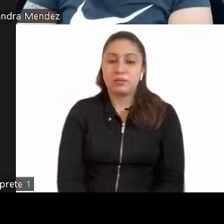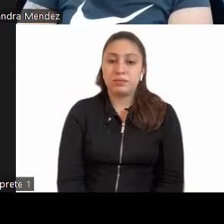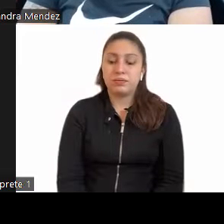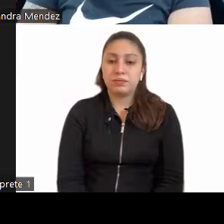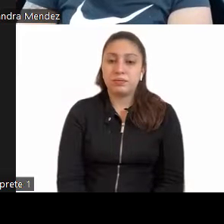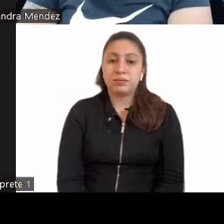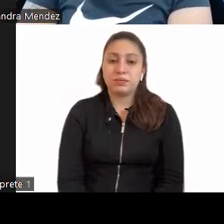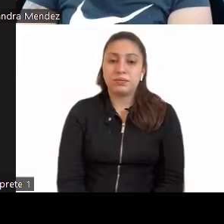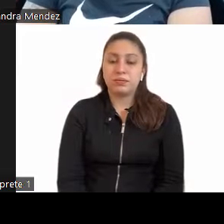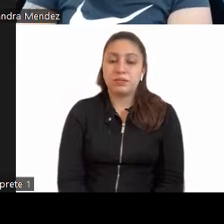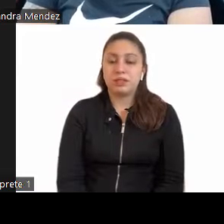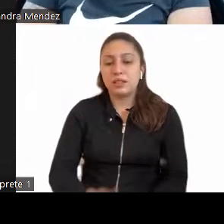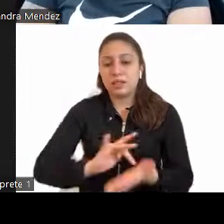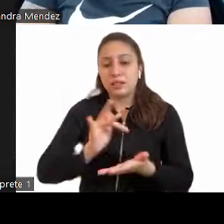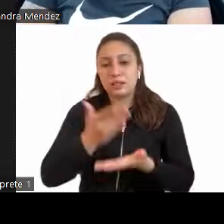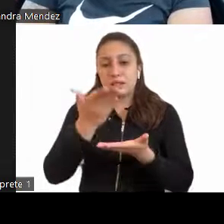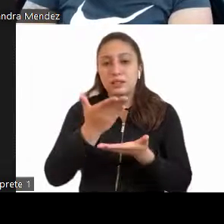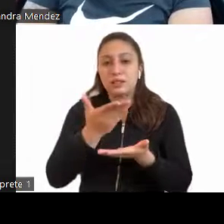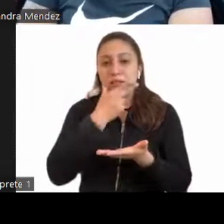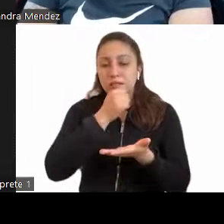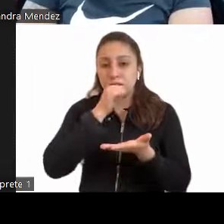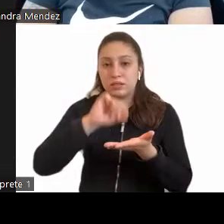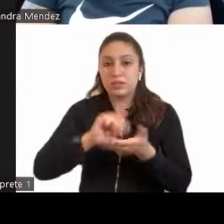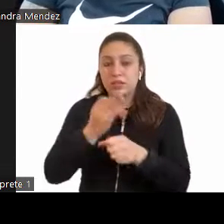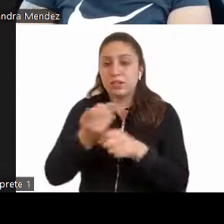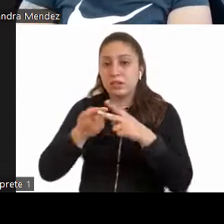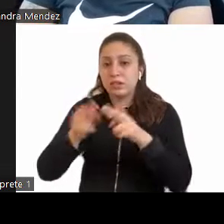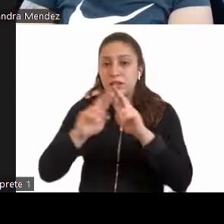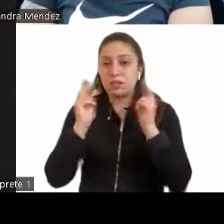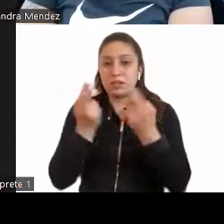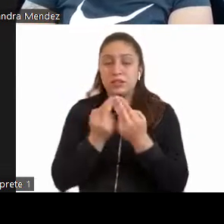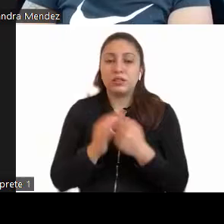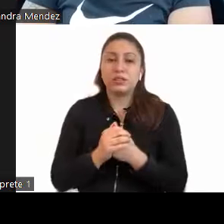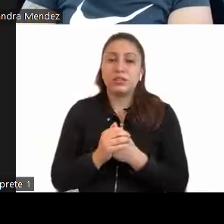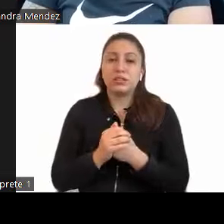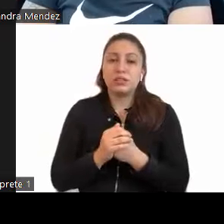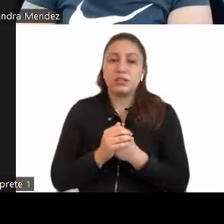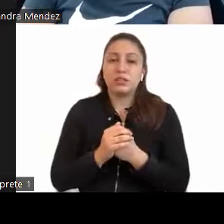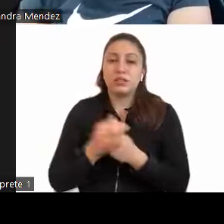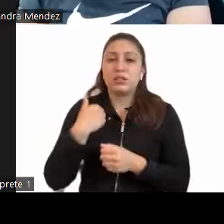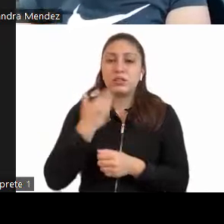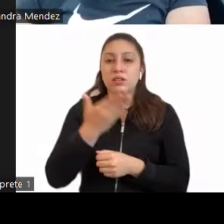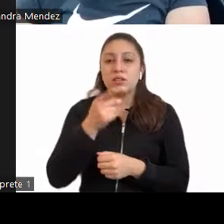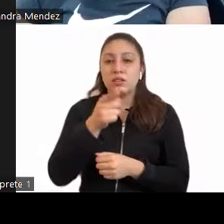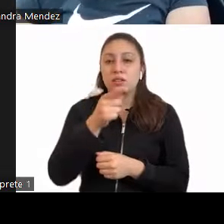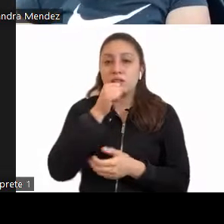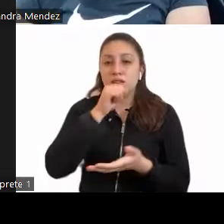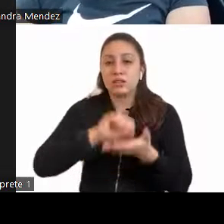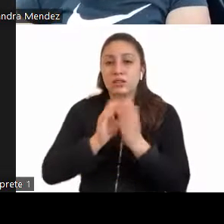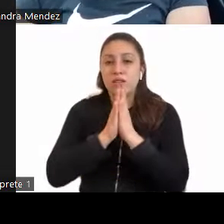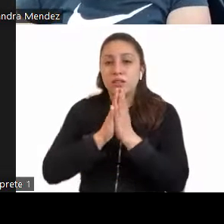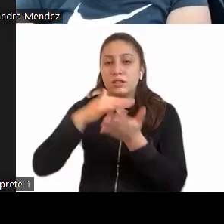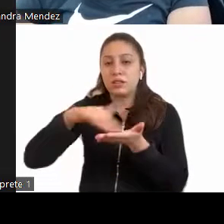Muchas gracias, presidente. Por lo tanto, se abre la sesión. A continuación, si me lo permite, le solicito a la secretaría dar lectura del orden del